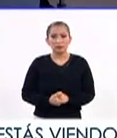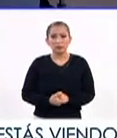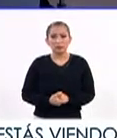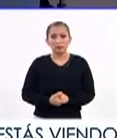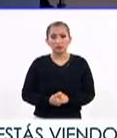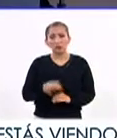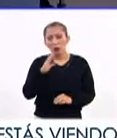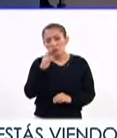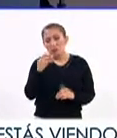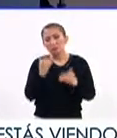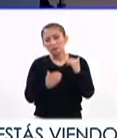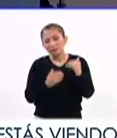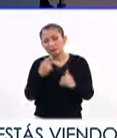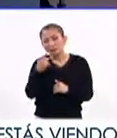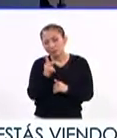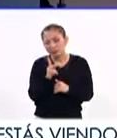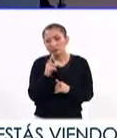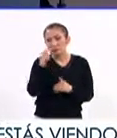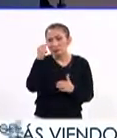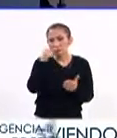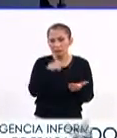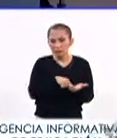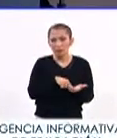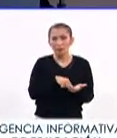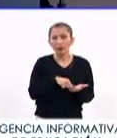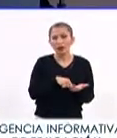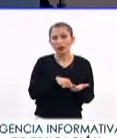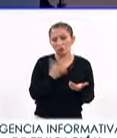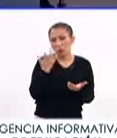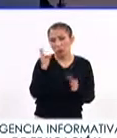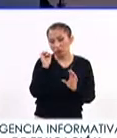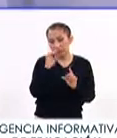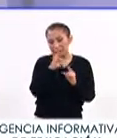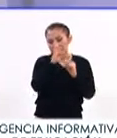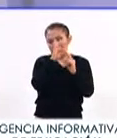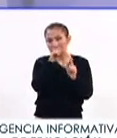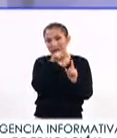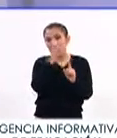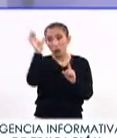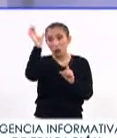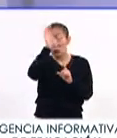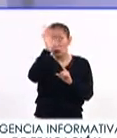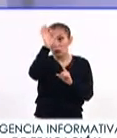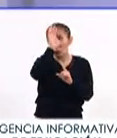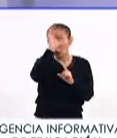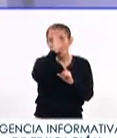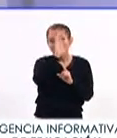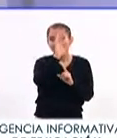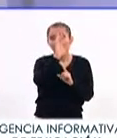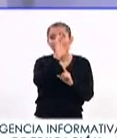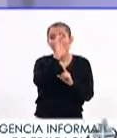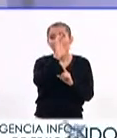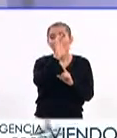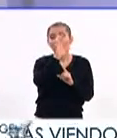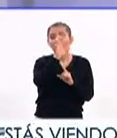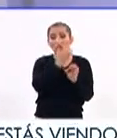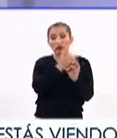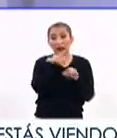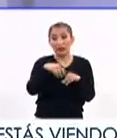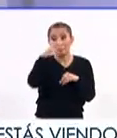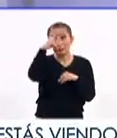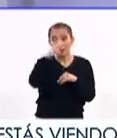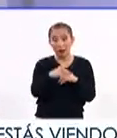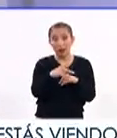Vamos un poco mejor, pero creo que cabe la pena resaltar que la cultura y ahorita en el